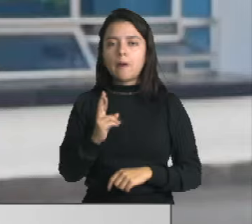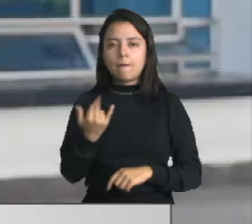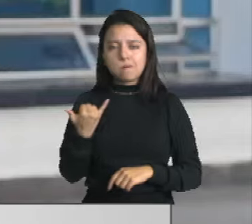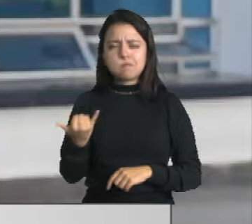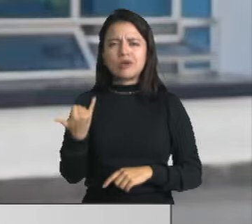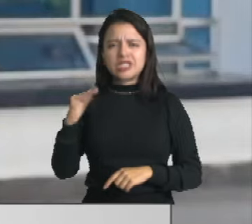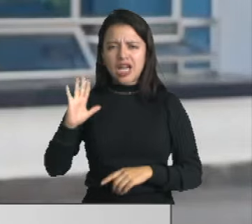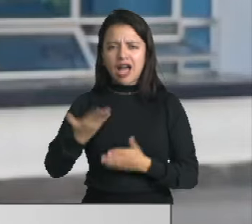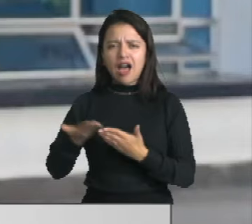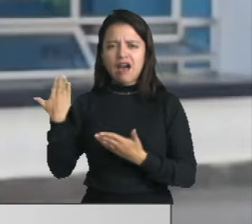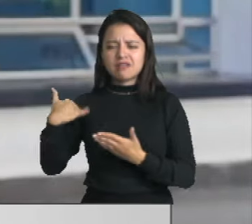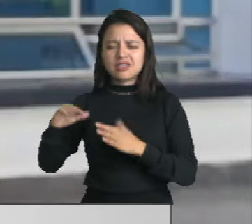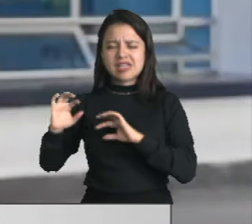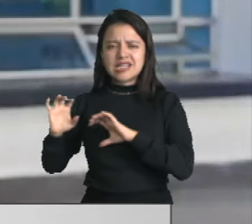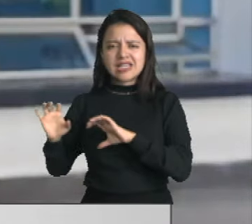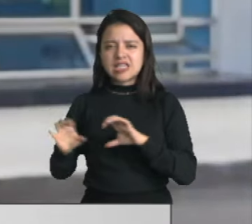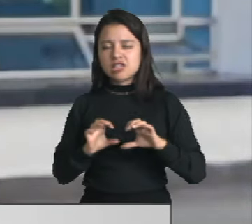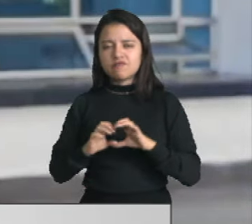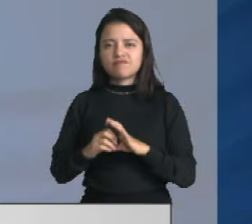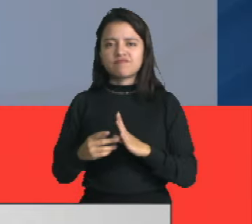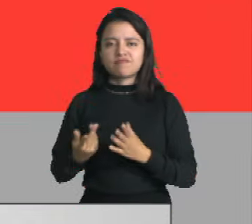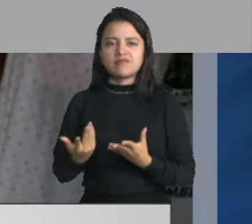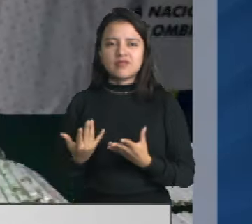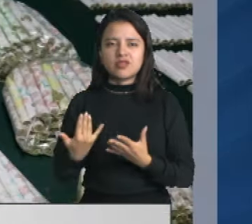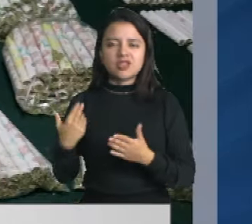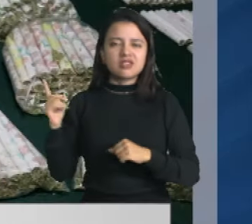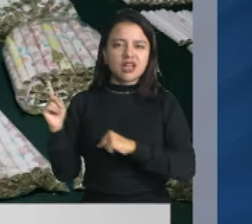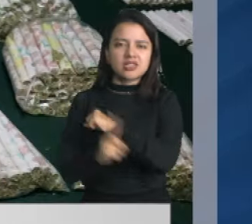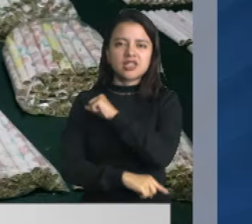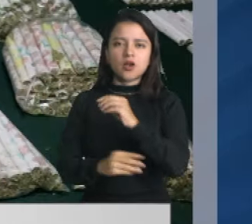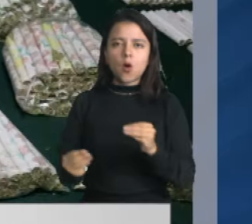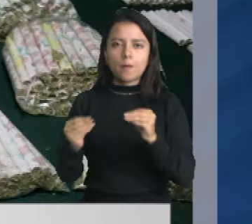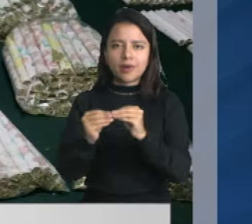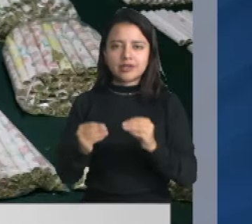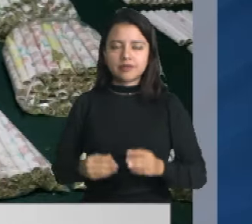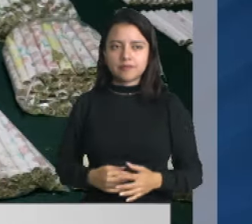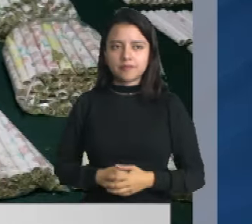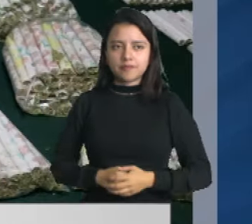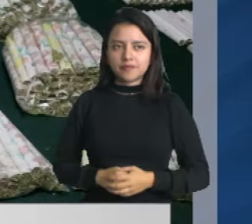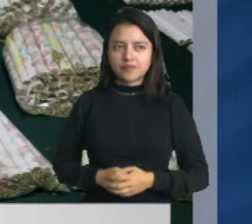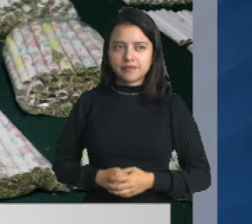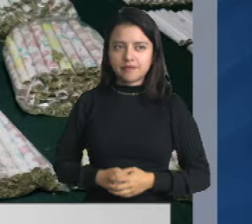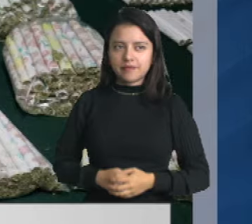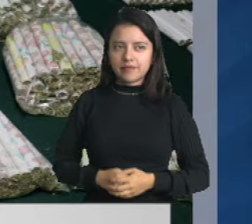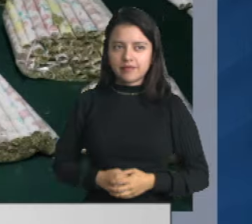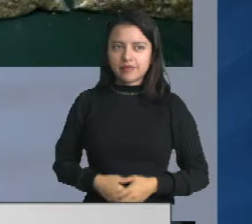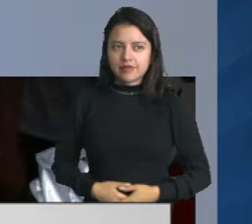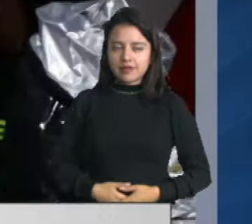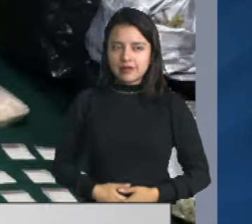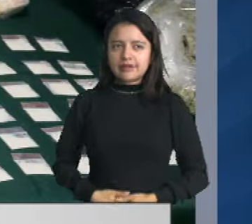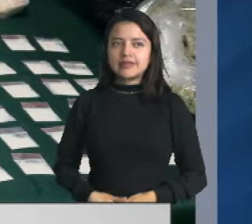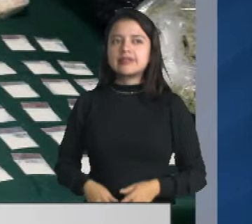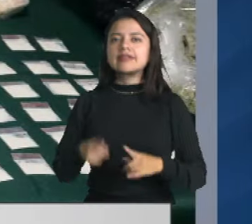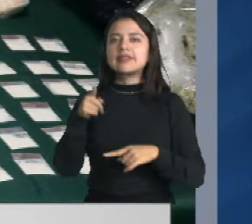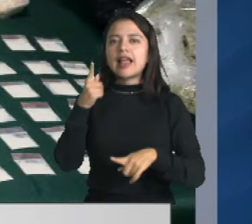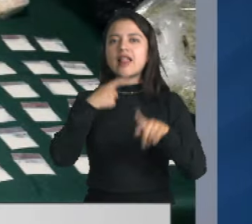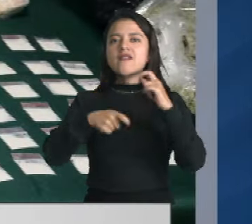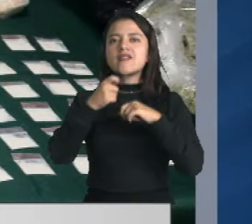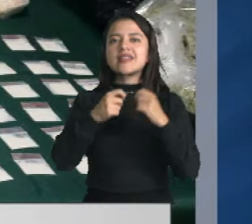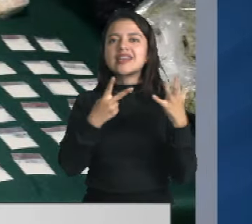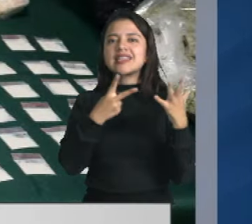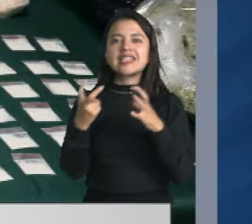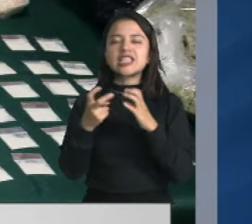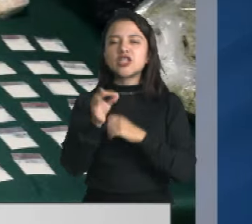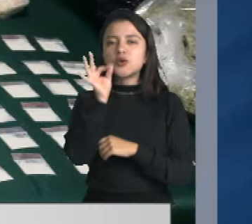vigentes por concierto para delinquir y tráfico de estupefacientes. Expendían aproximadamente 700 dosis